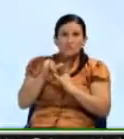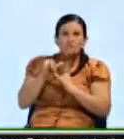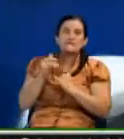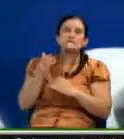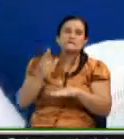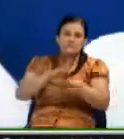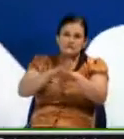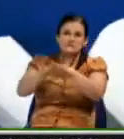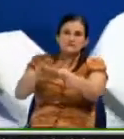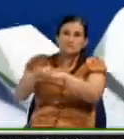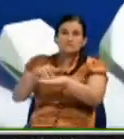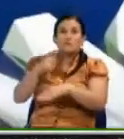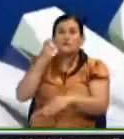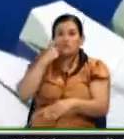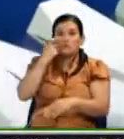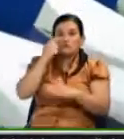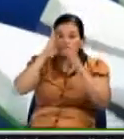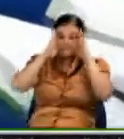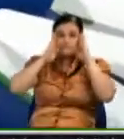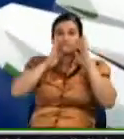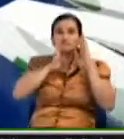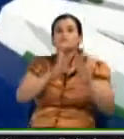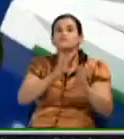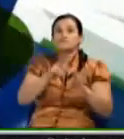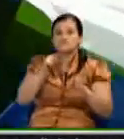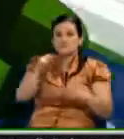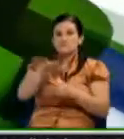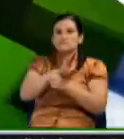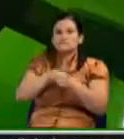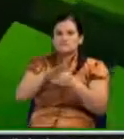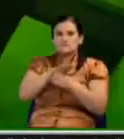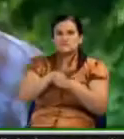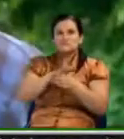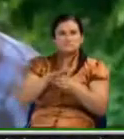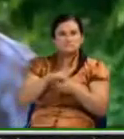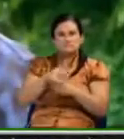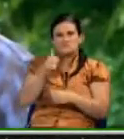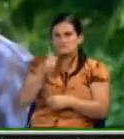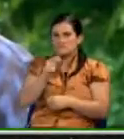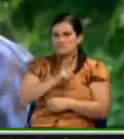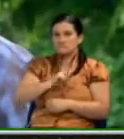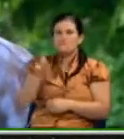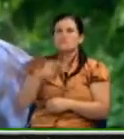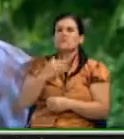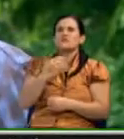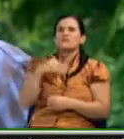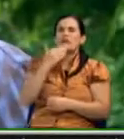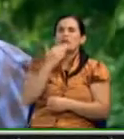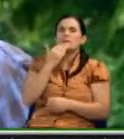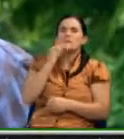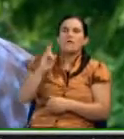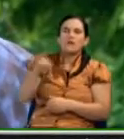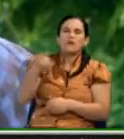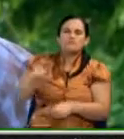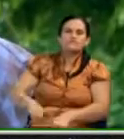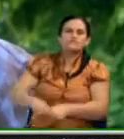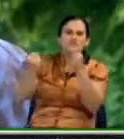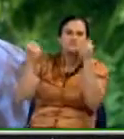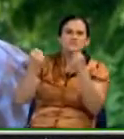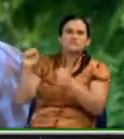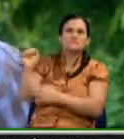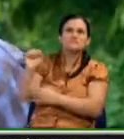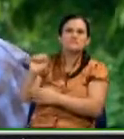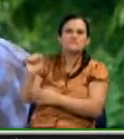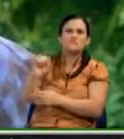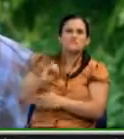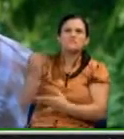circunstancias para que se pongan alerta ante esta situación indebida. ¿Quién le va a responder a uno por el vehículo? ¿Quién le va a